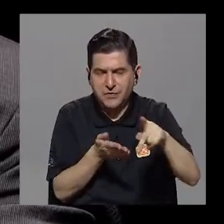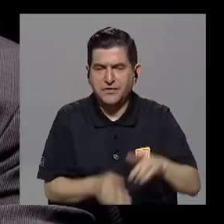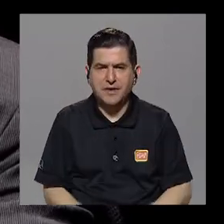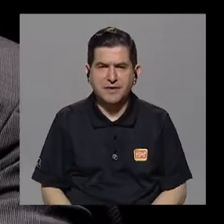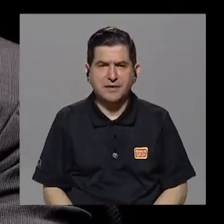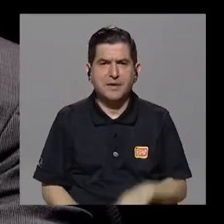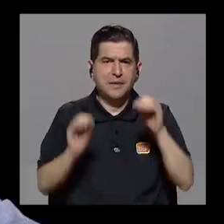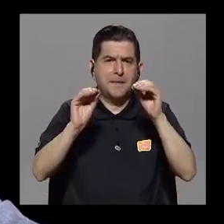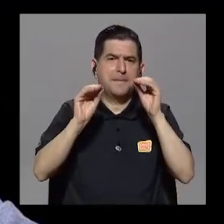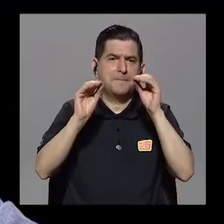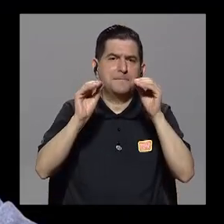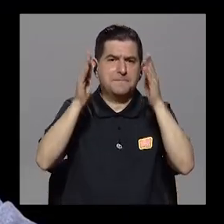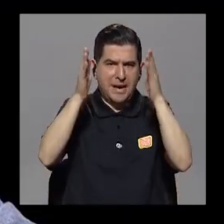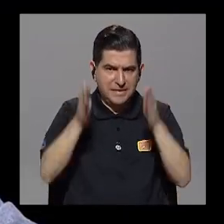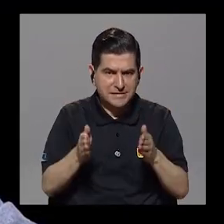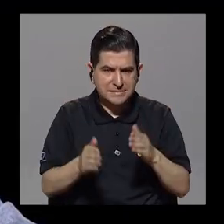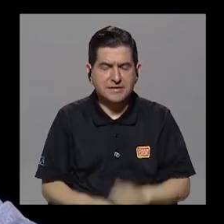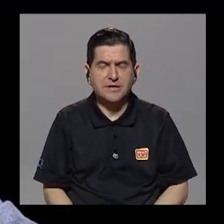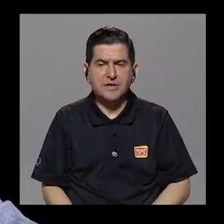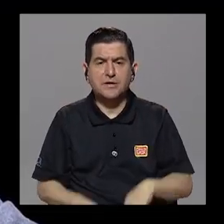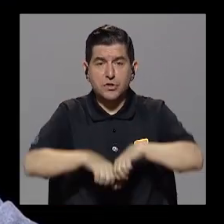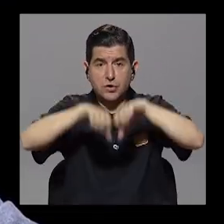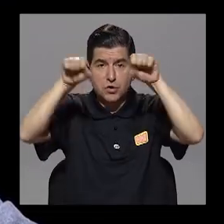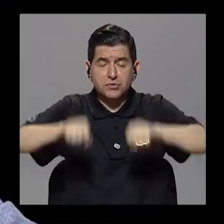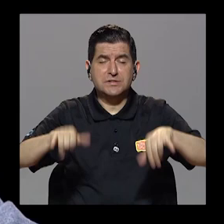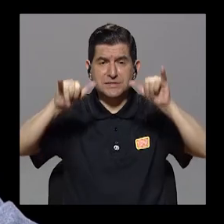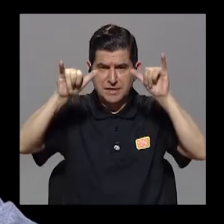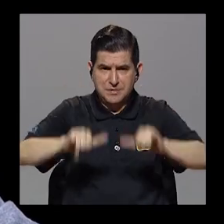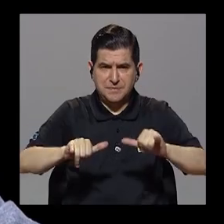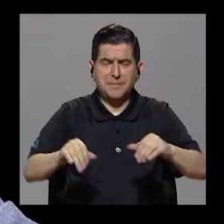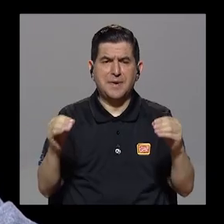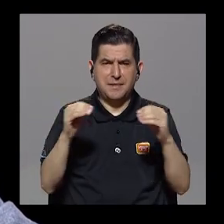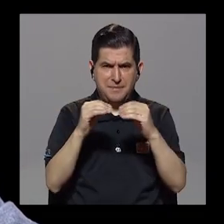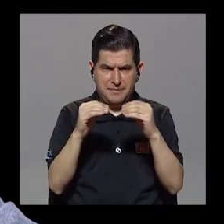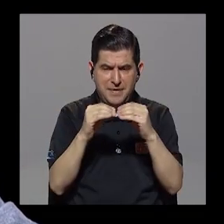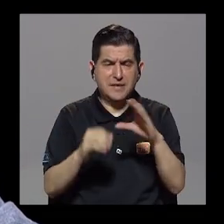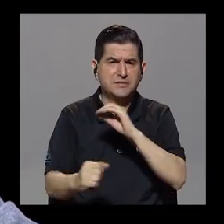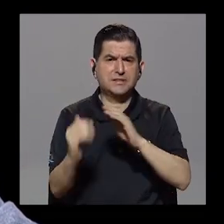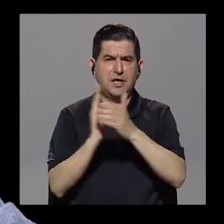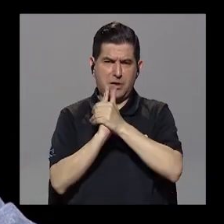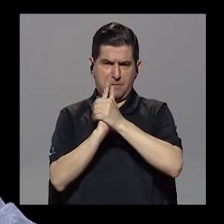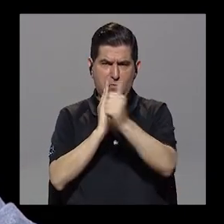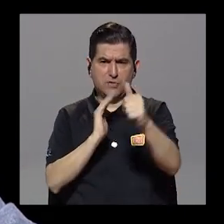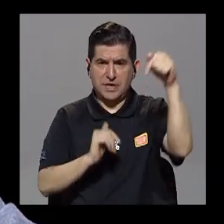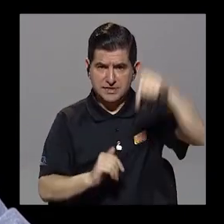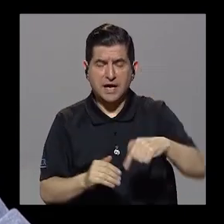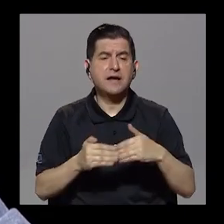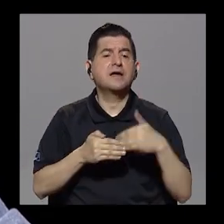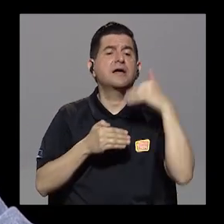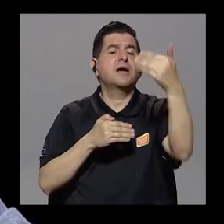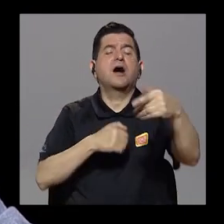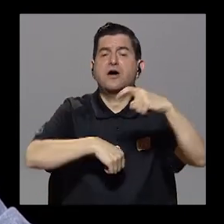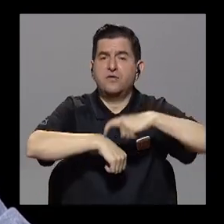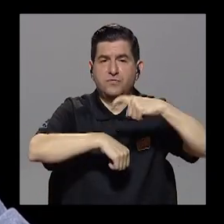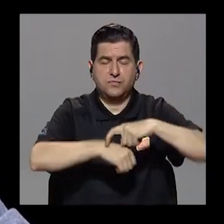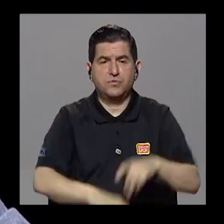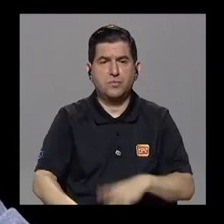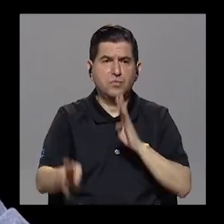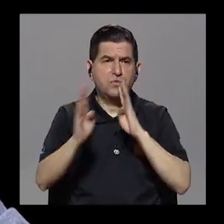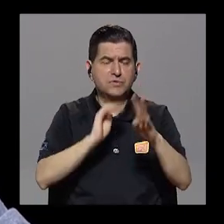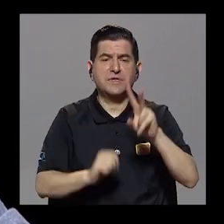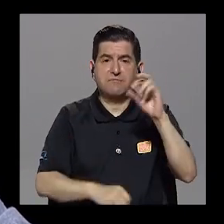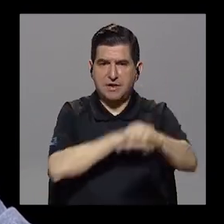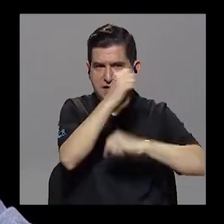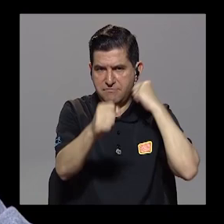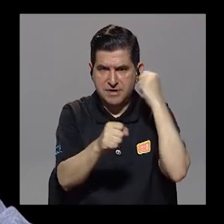El magisterio es uno de los sistemas más estables y potentes de acá a un largo plazo, porque se habla de